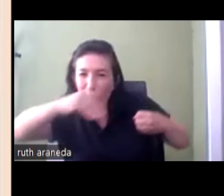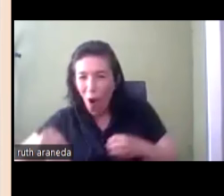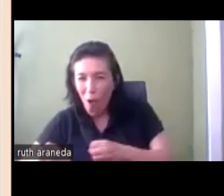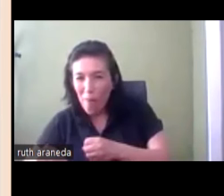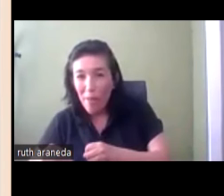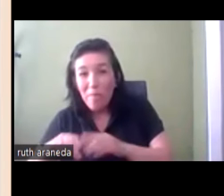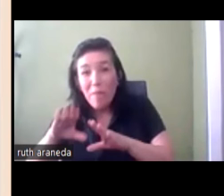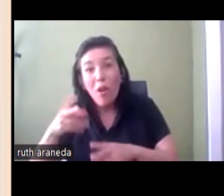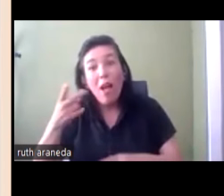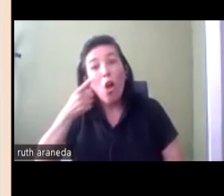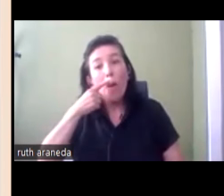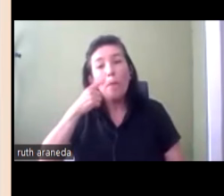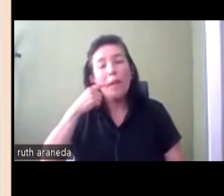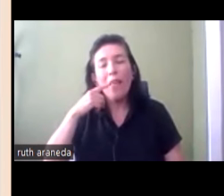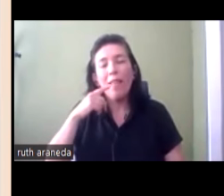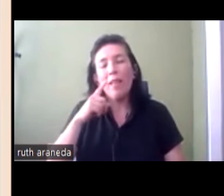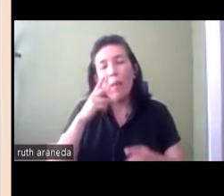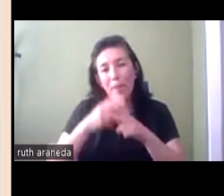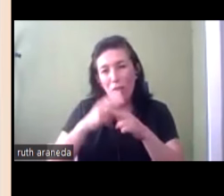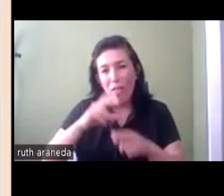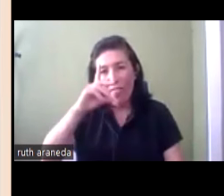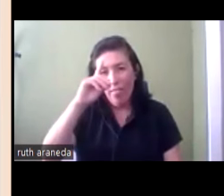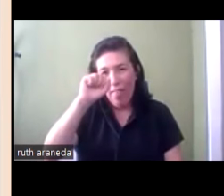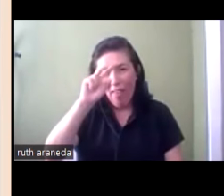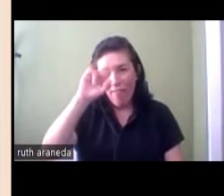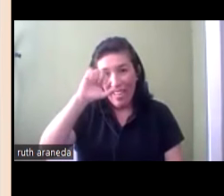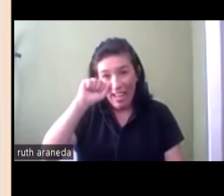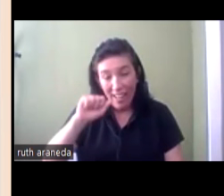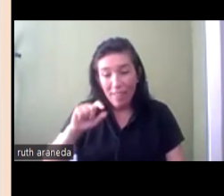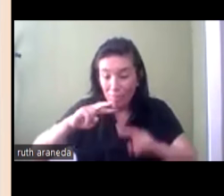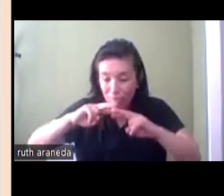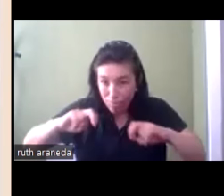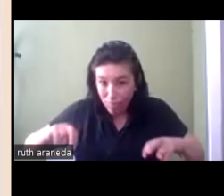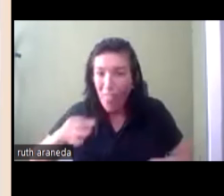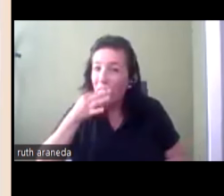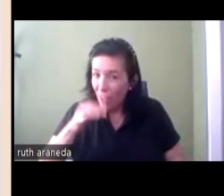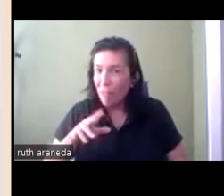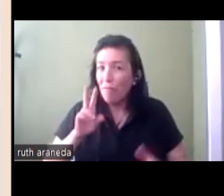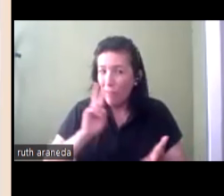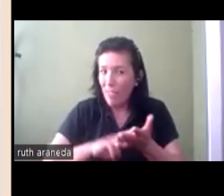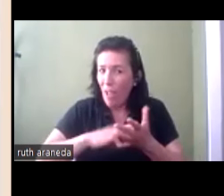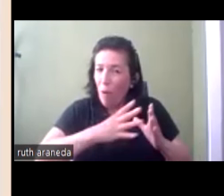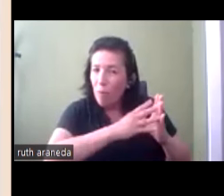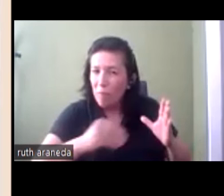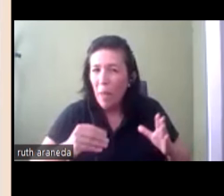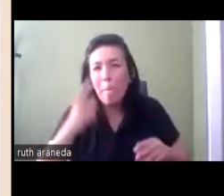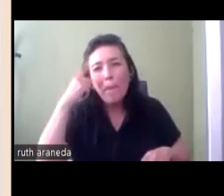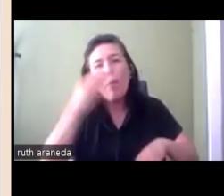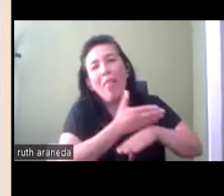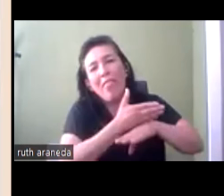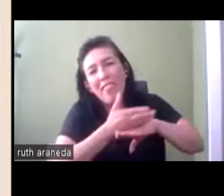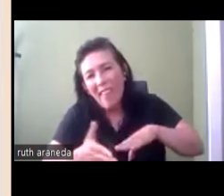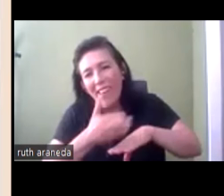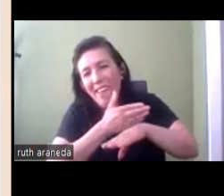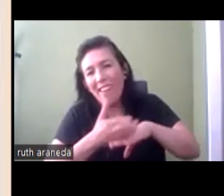investigación reciente del 2017, pero tales incorporaciones muy probablemente se dan sobre todo en el periodo tardío